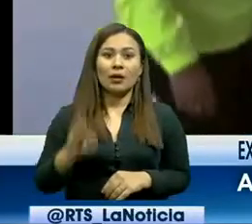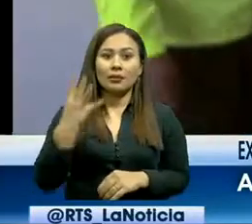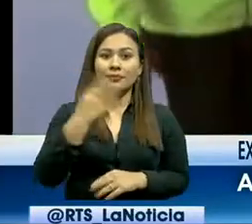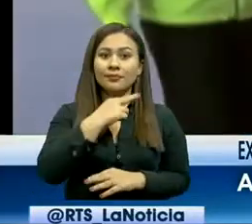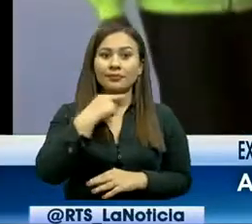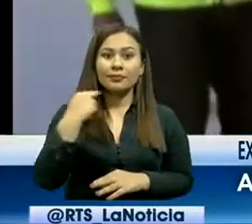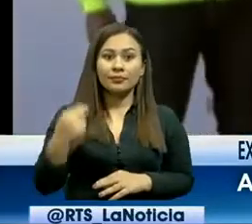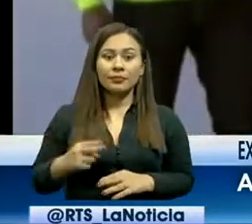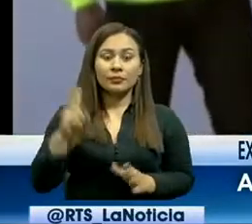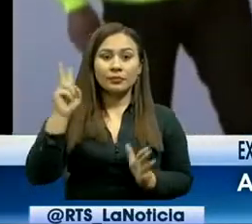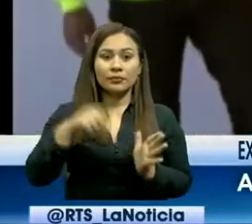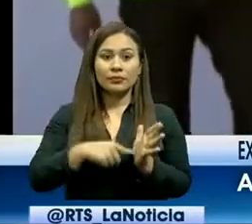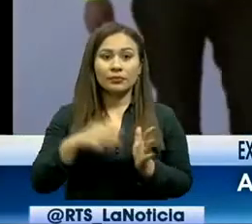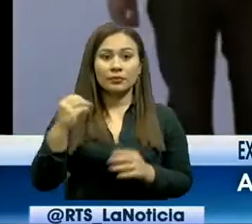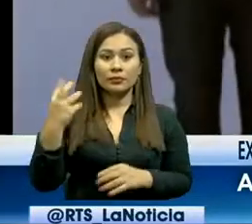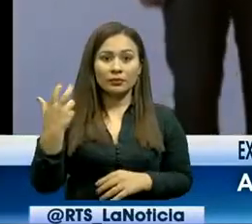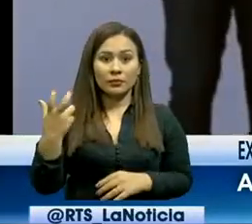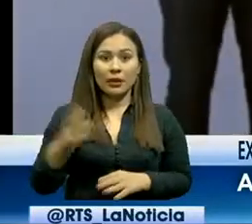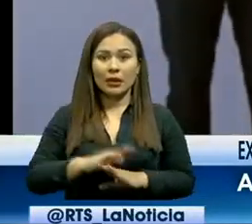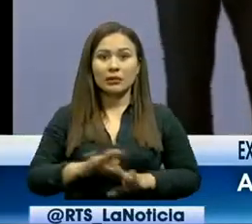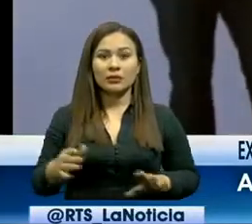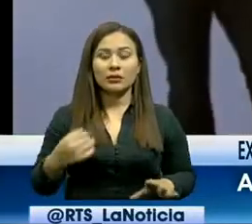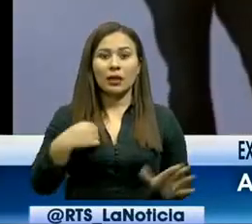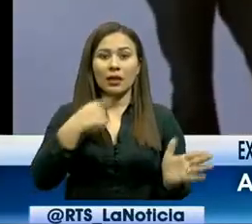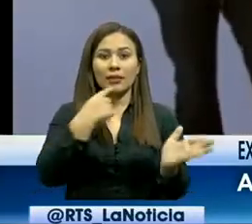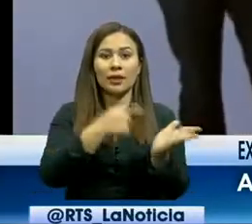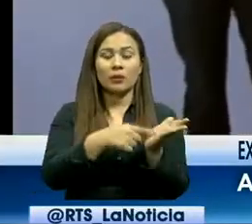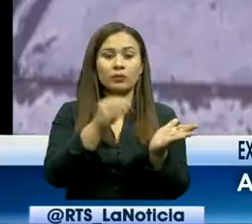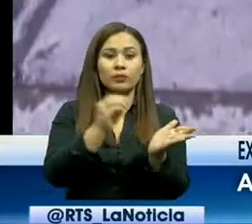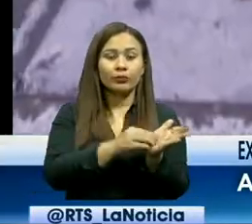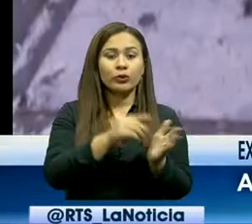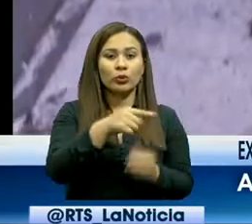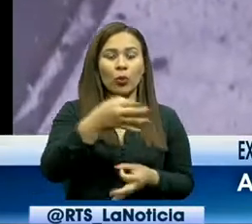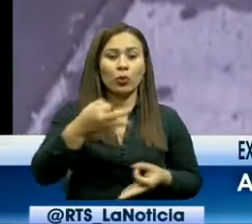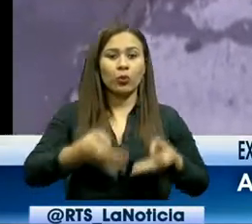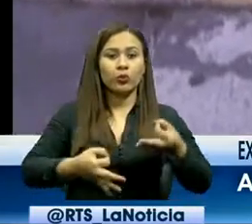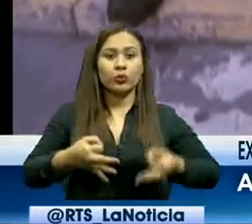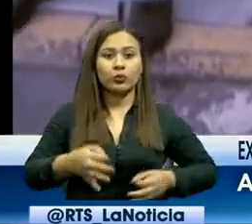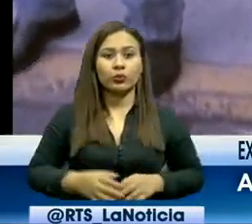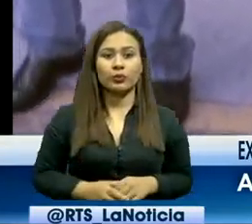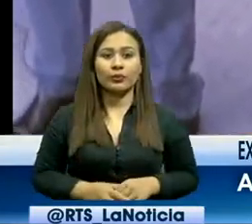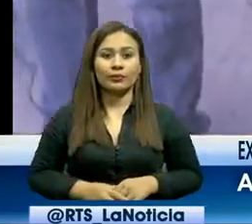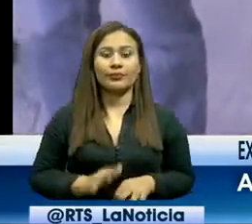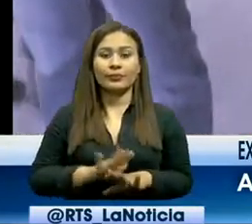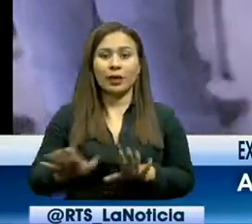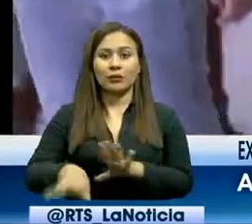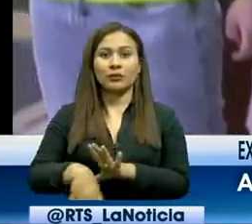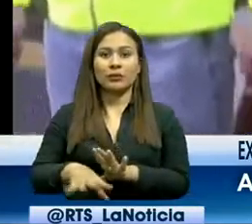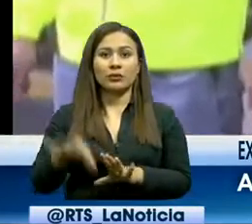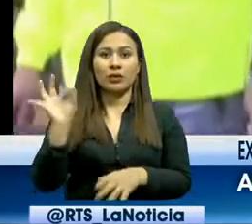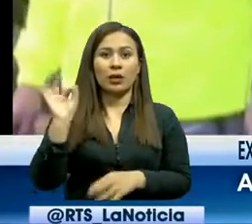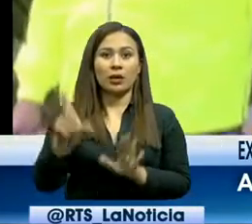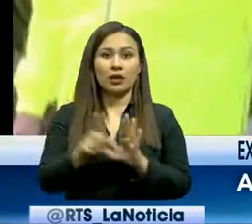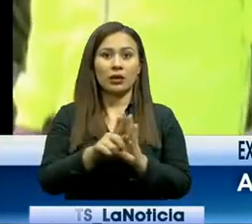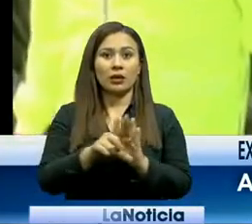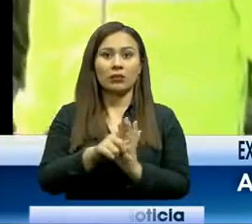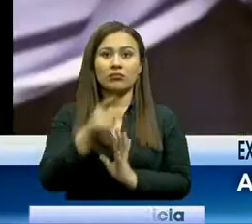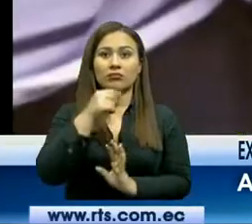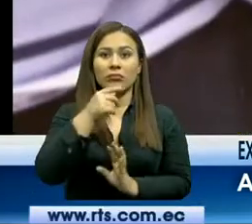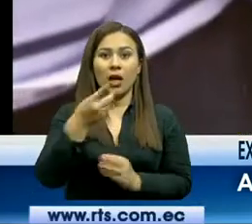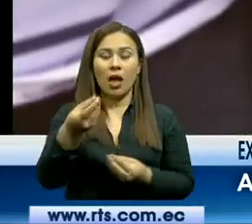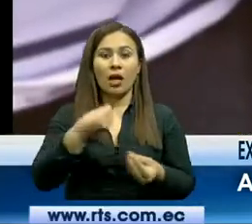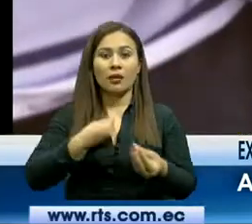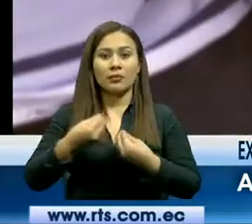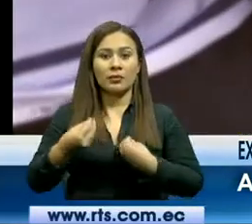del 2013 le dictaron el auto de llamamiento a juicio, con lo cual, tras el sorteo de ley, un tribunal de garantías